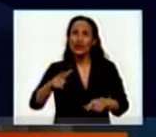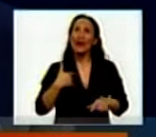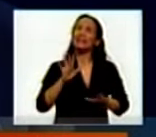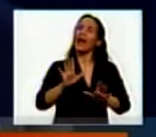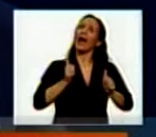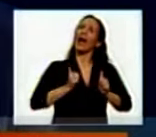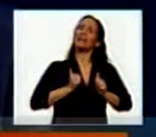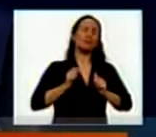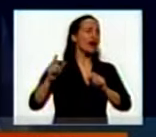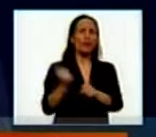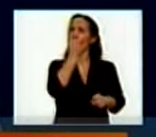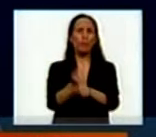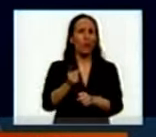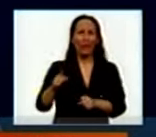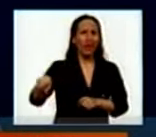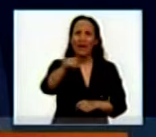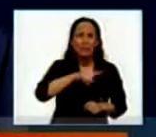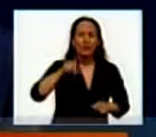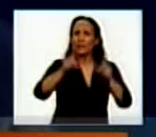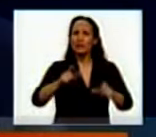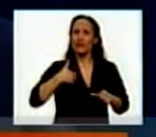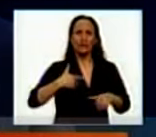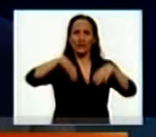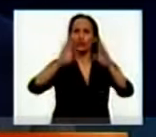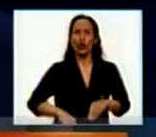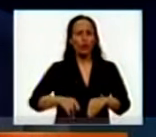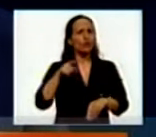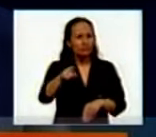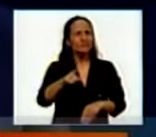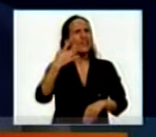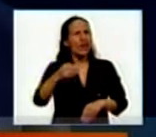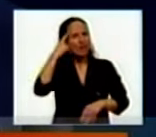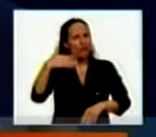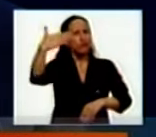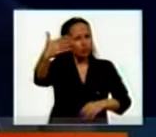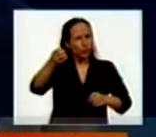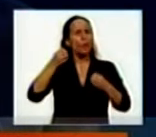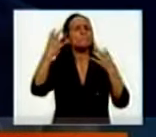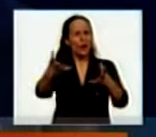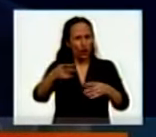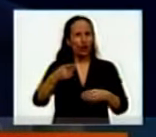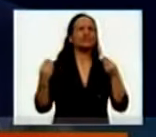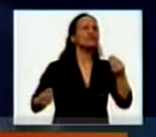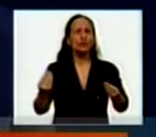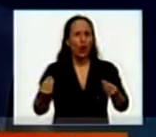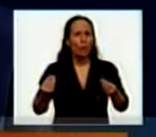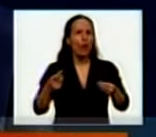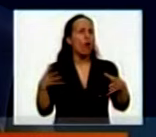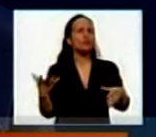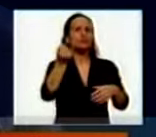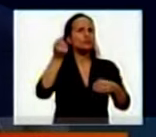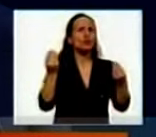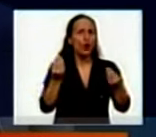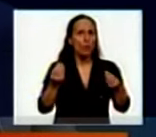más, porque todos los argentinos merecemos un futuro mejor. Y es juntos, porque esa fuerza no la